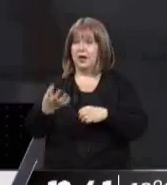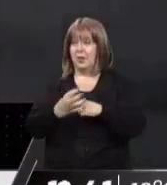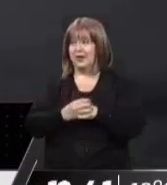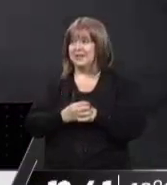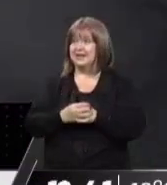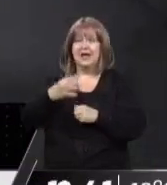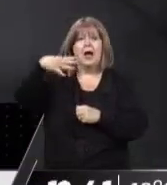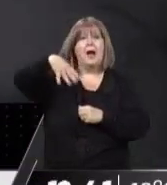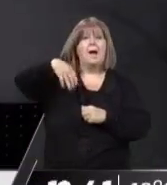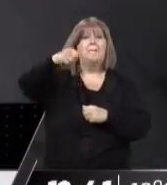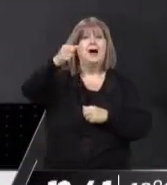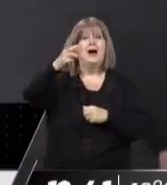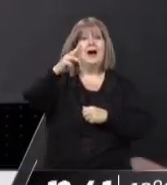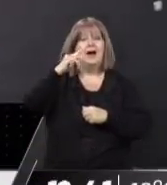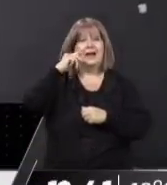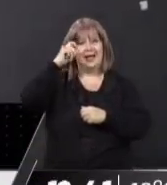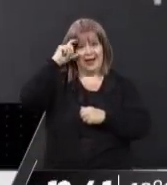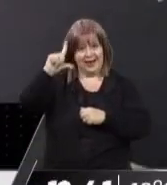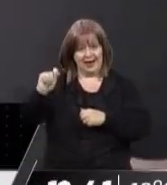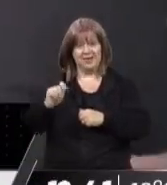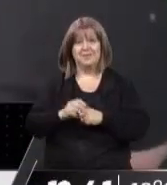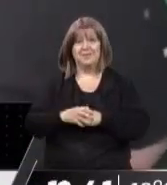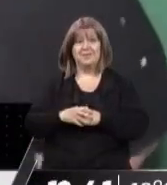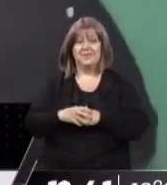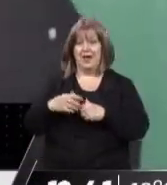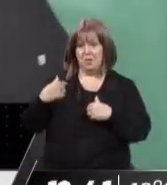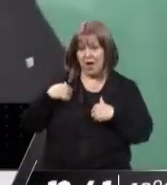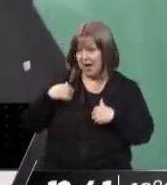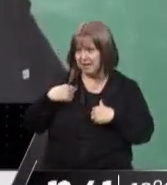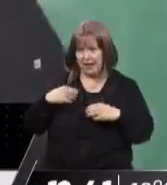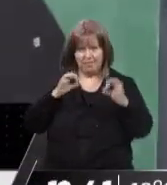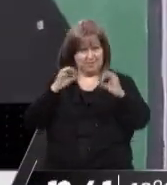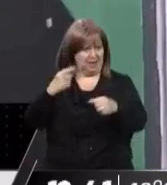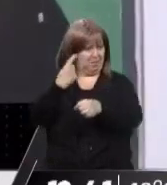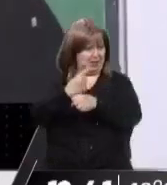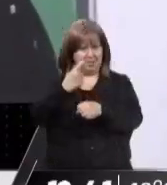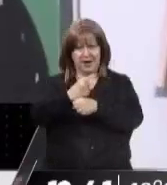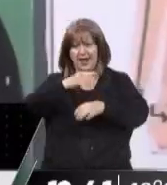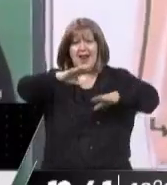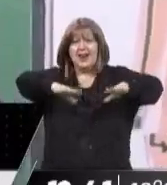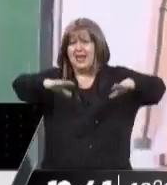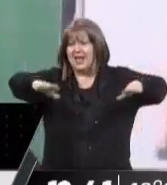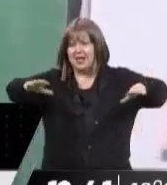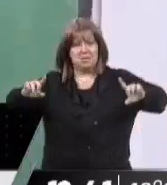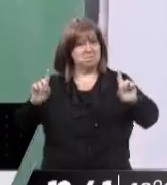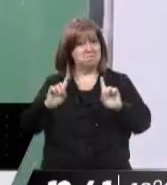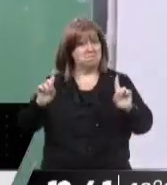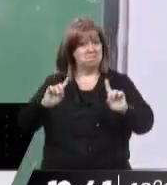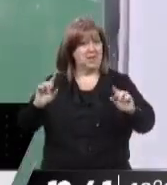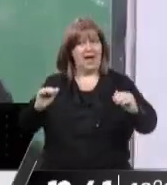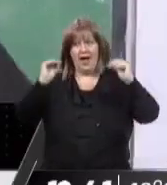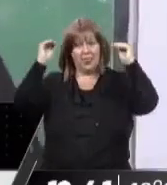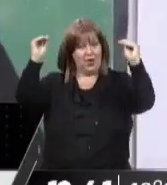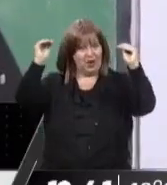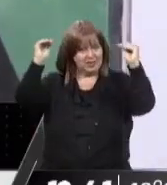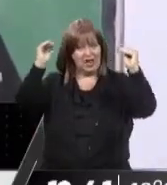bien. Mariela. Bueno, escúchame. Claro, uno está acostumbrado a venir a la primaria a ver niños. No, fíjate, no, nosotros tenemos